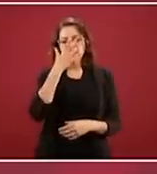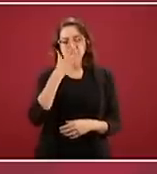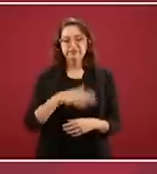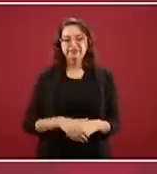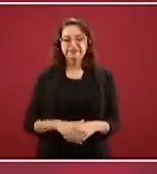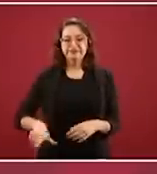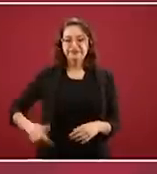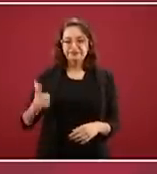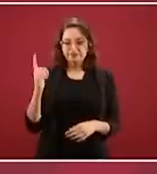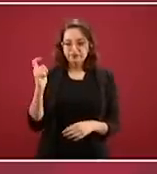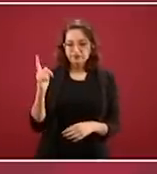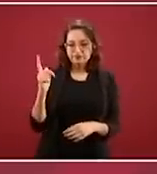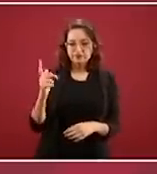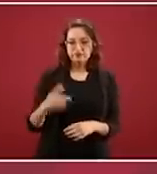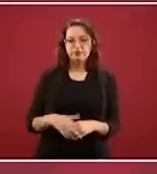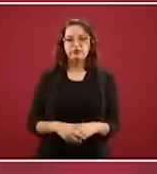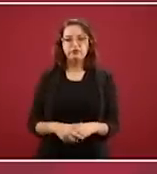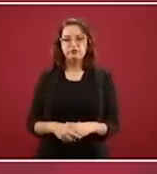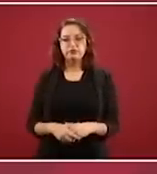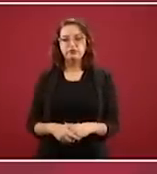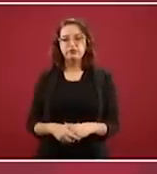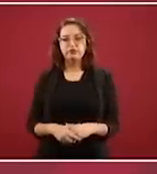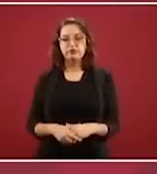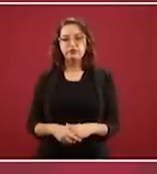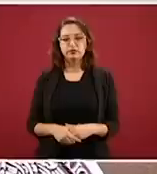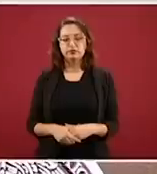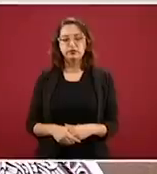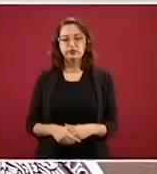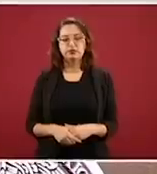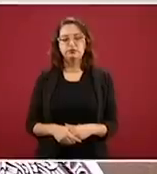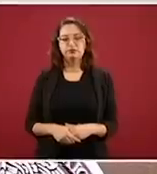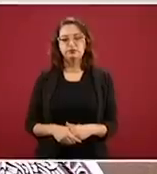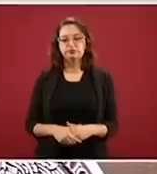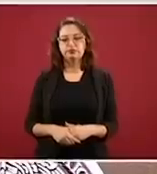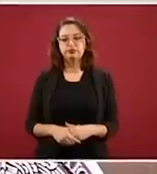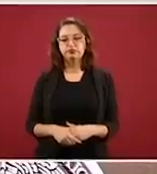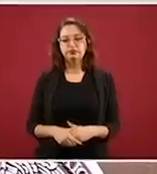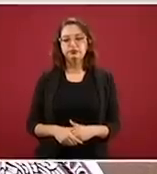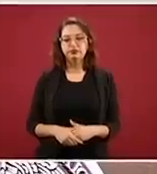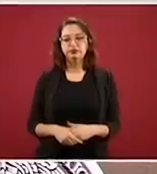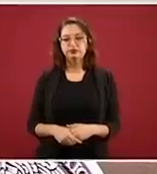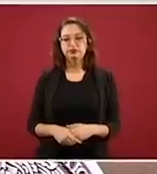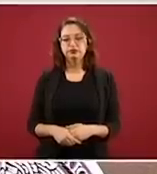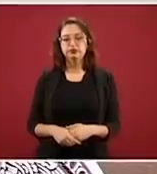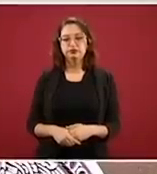las armas de los policías.